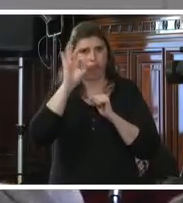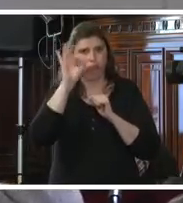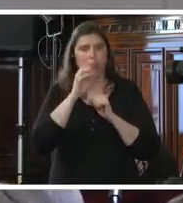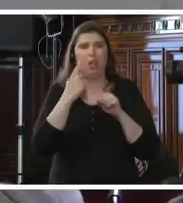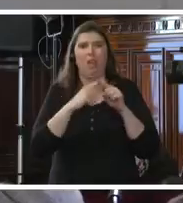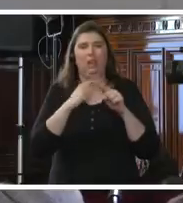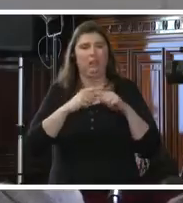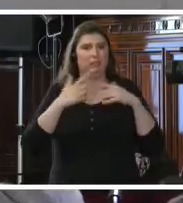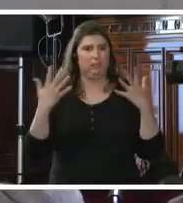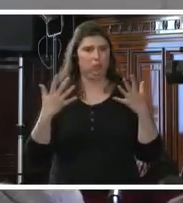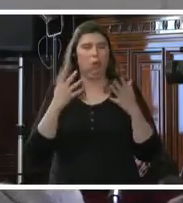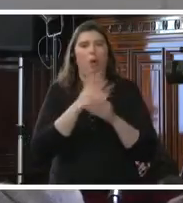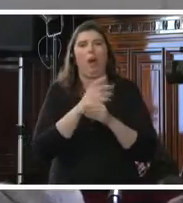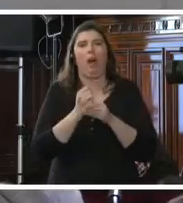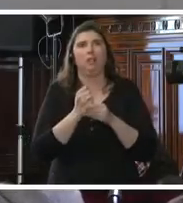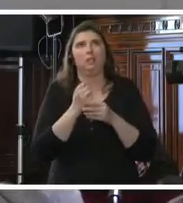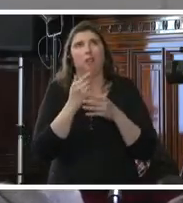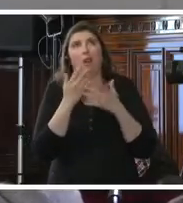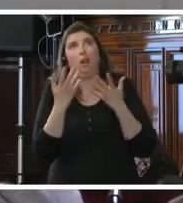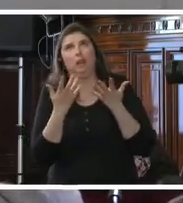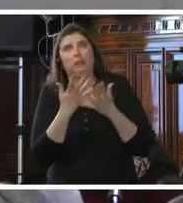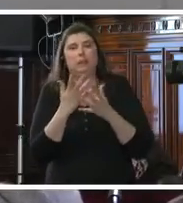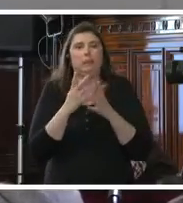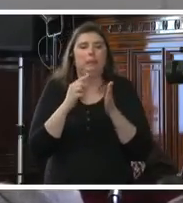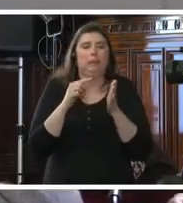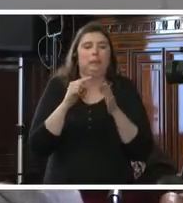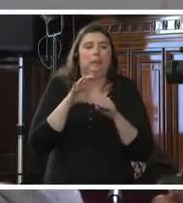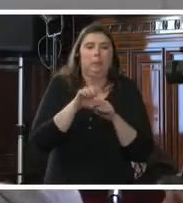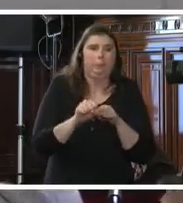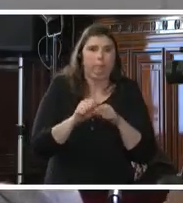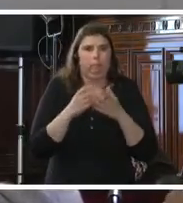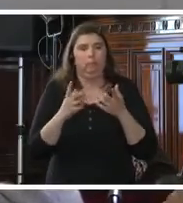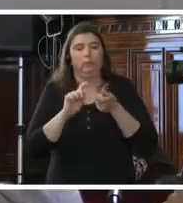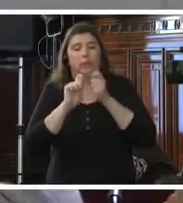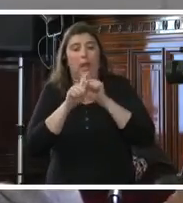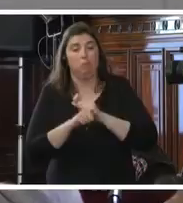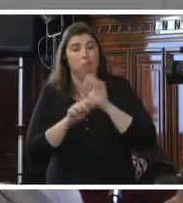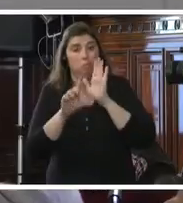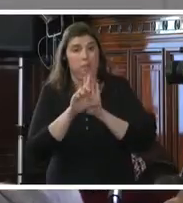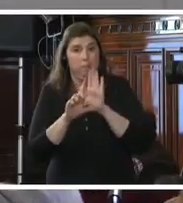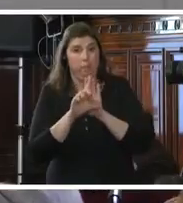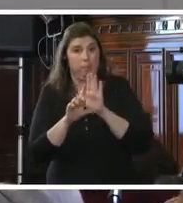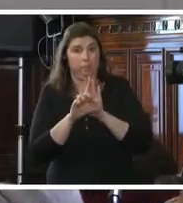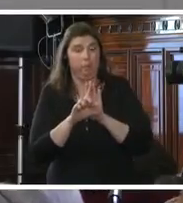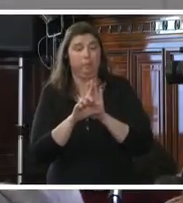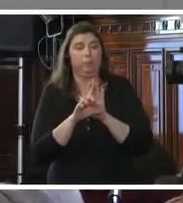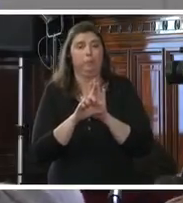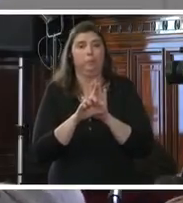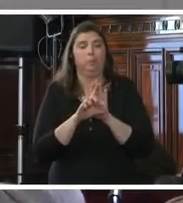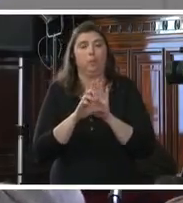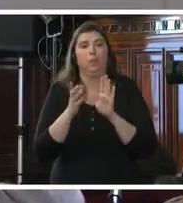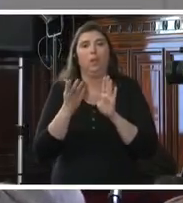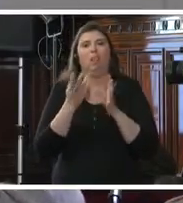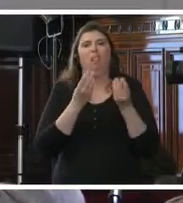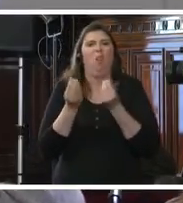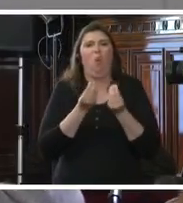éxito hasta cierto punto en hacer cambios en la legislación sobre cómo